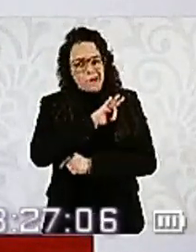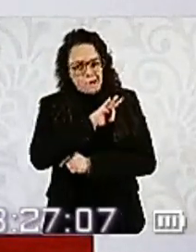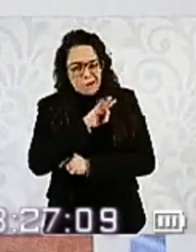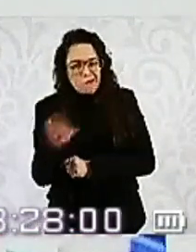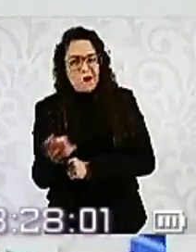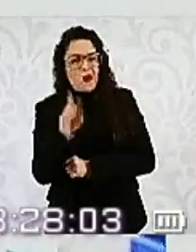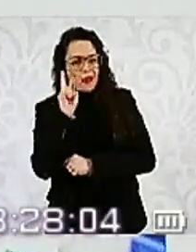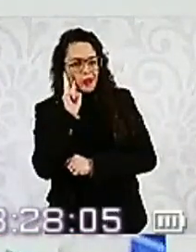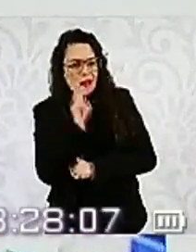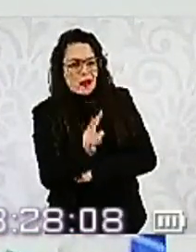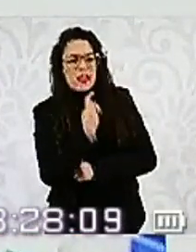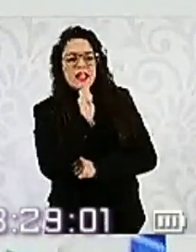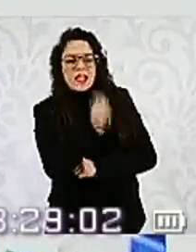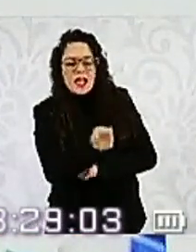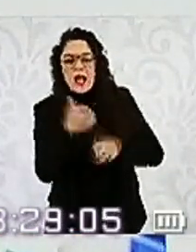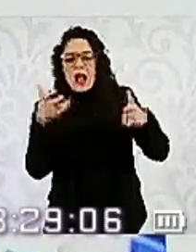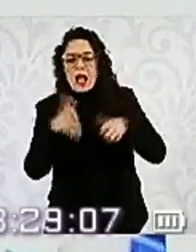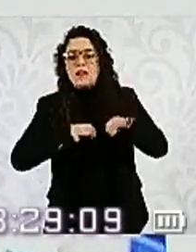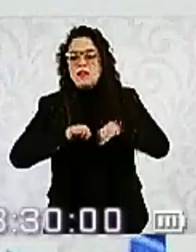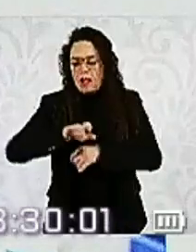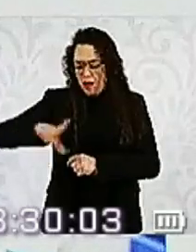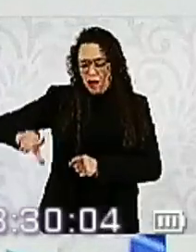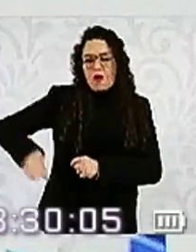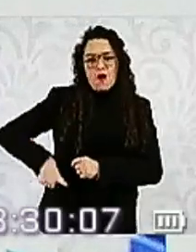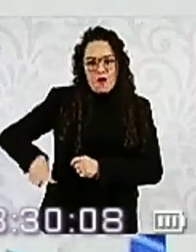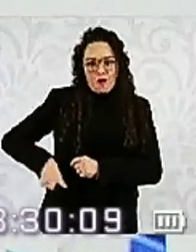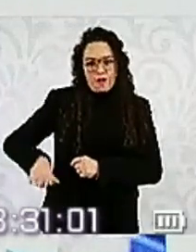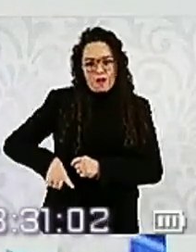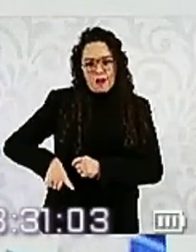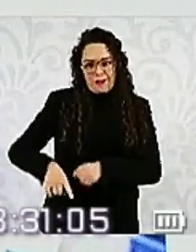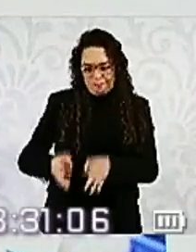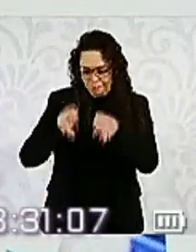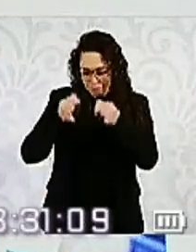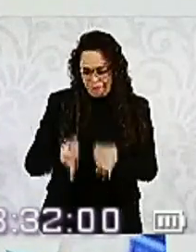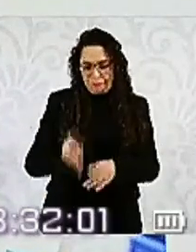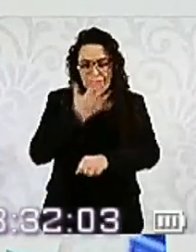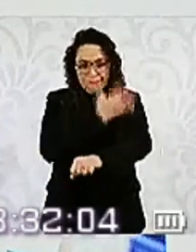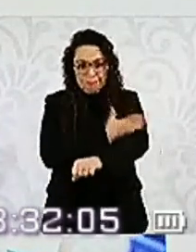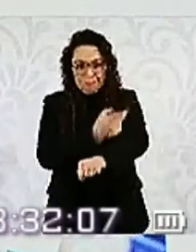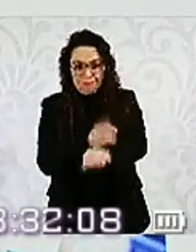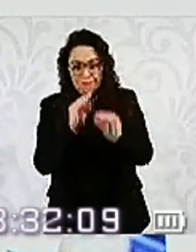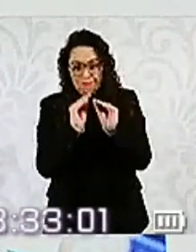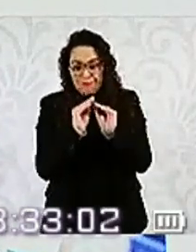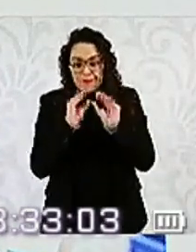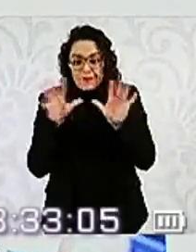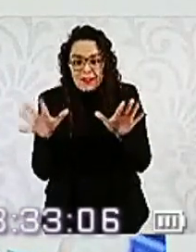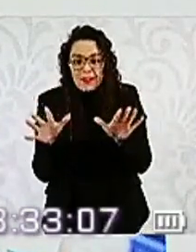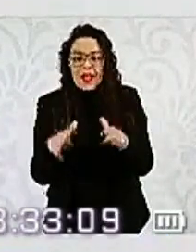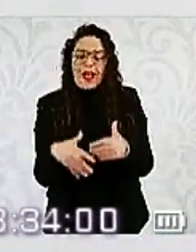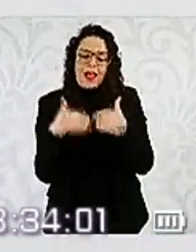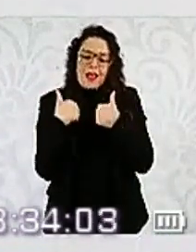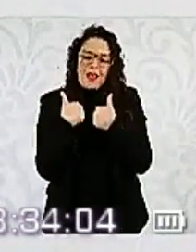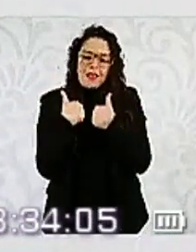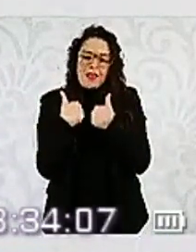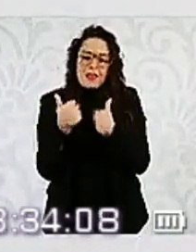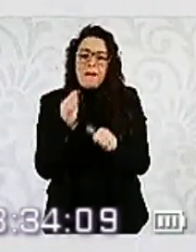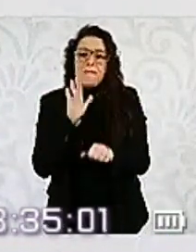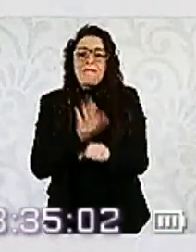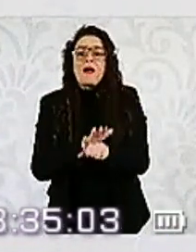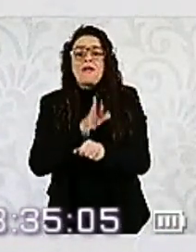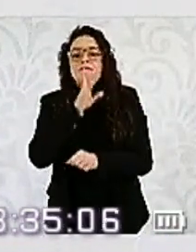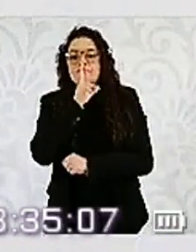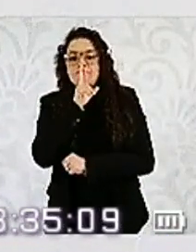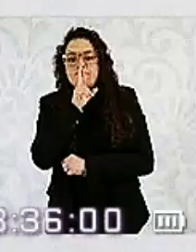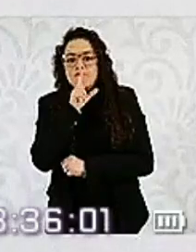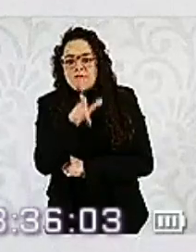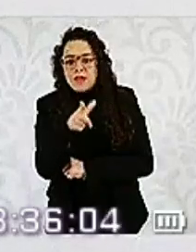del gobierno. Entonces, en ese caso, ya con la transparencia, pues podemos también tener mucha claridad de que pues, vamos a